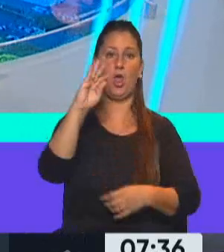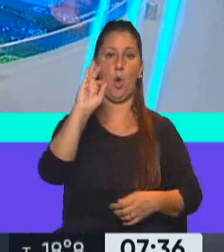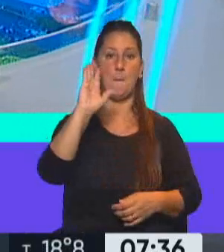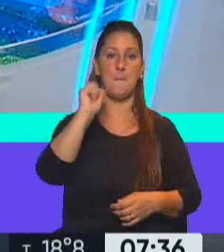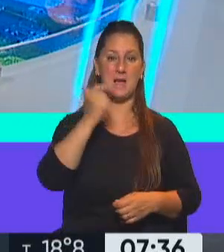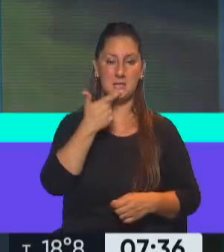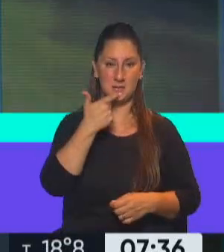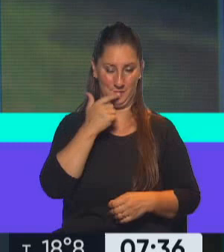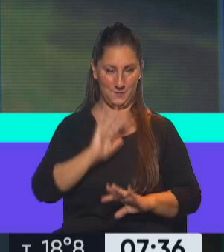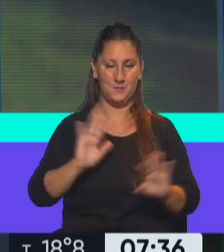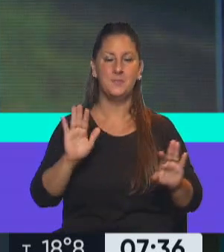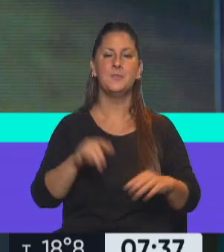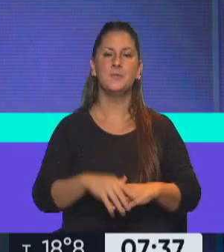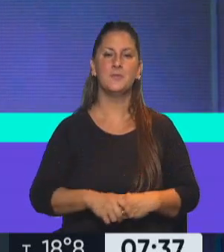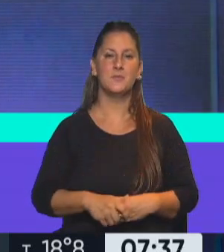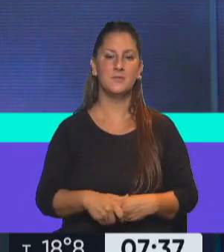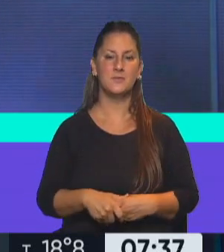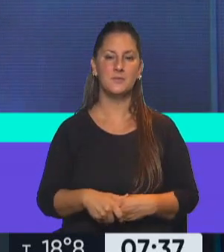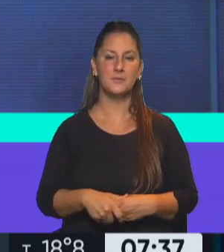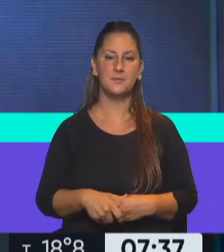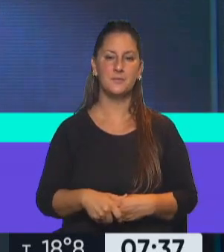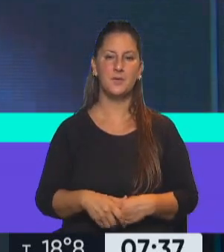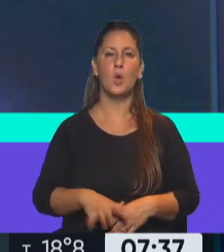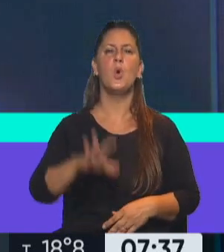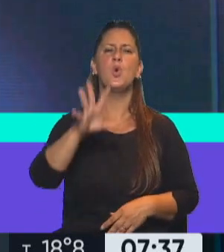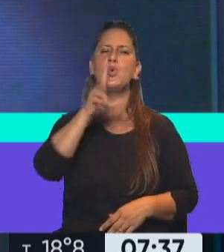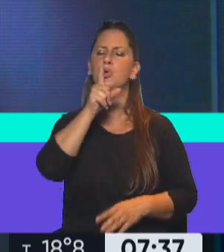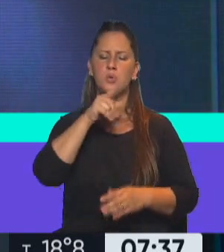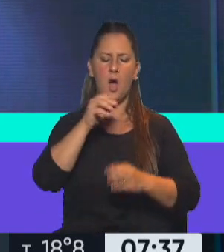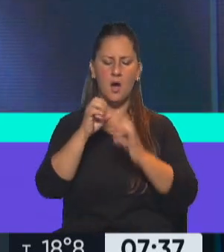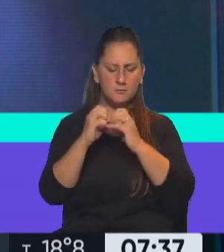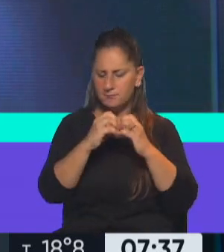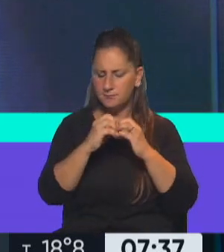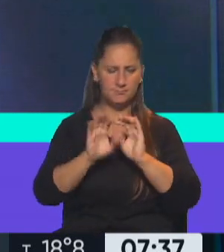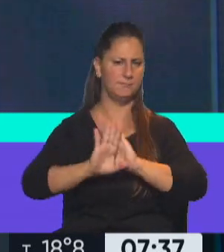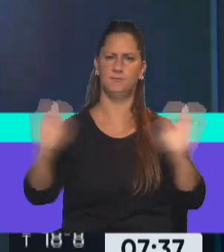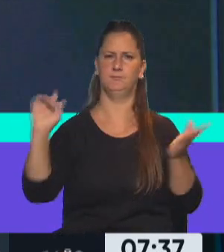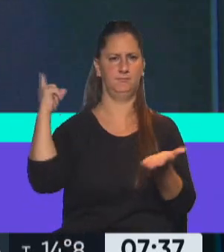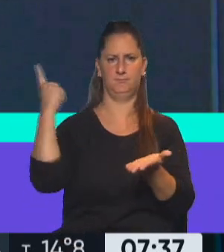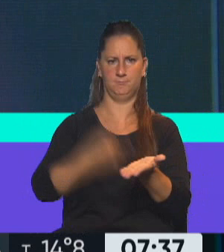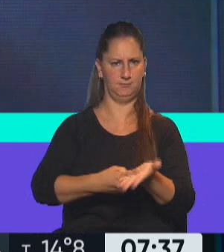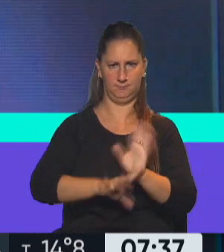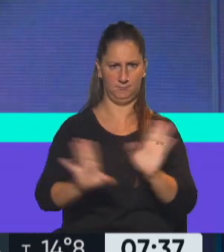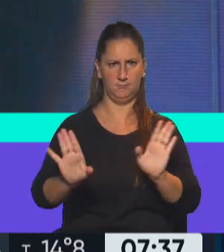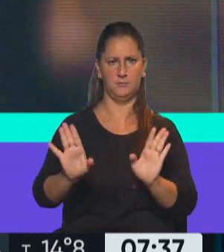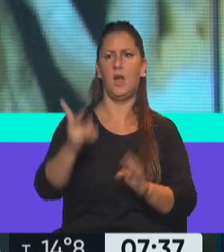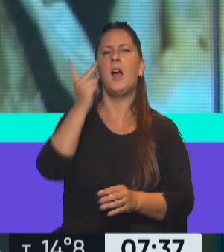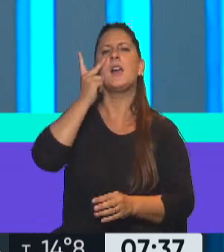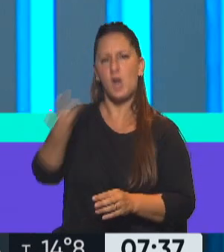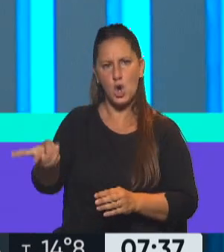es lo que pasó que finalmente Rusia resuelve intervenir, en principio reconociendo la autonomía del